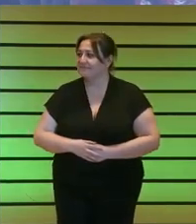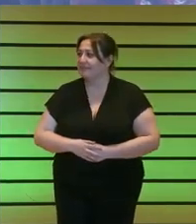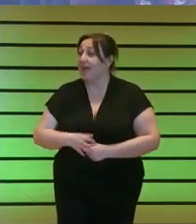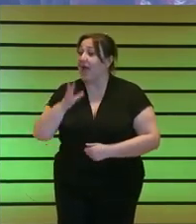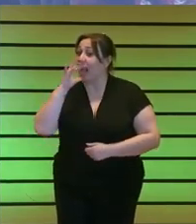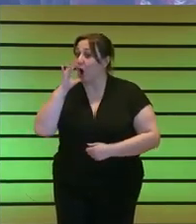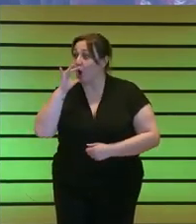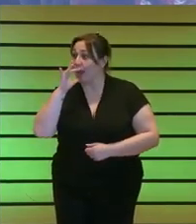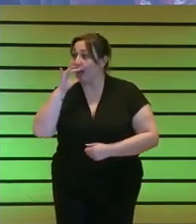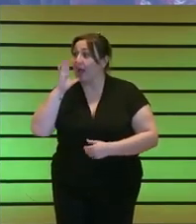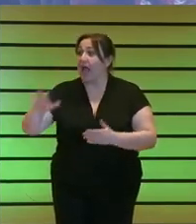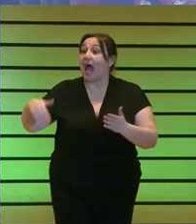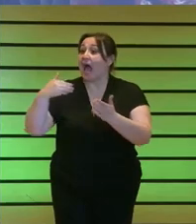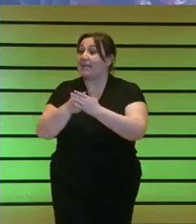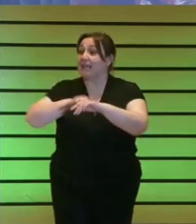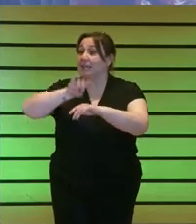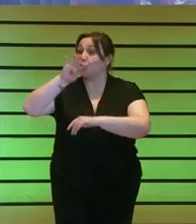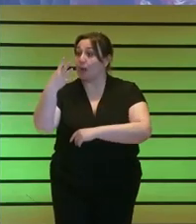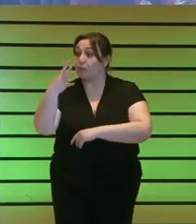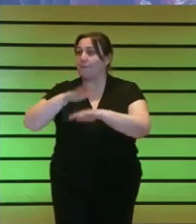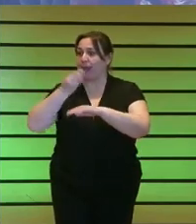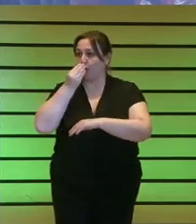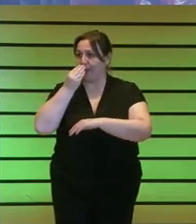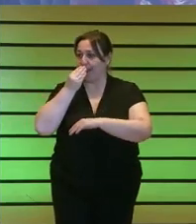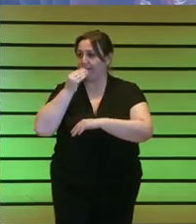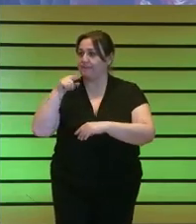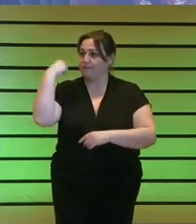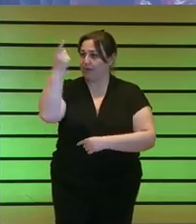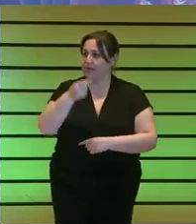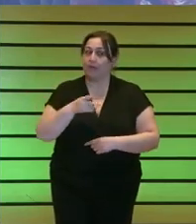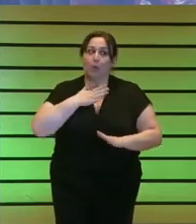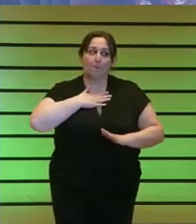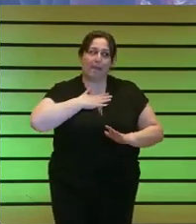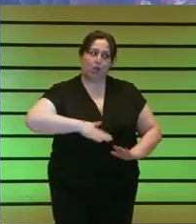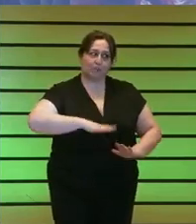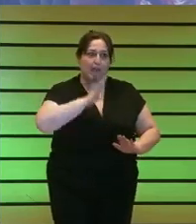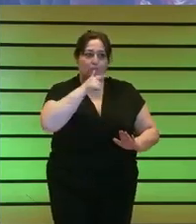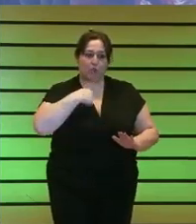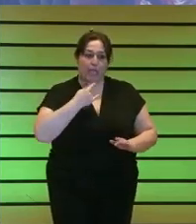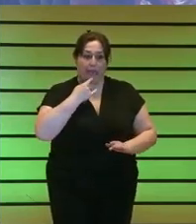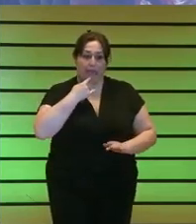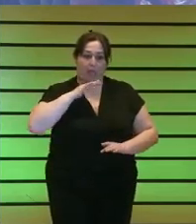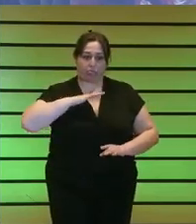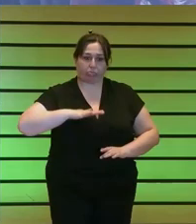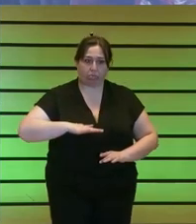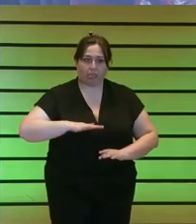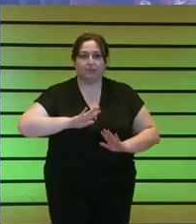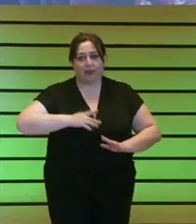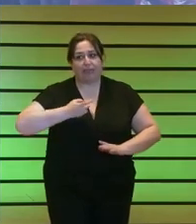que ahora tenemos hasta las cuatro para para comer Menos mal porque ya iba justo de energía